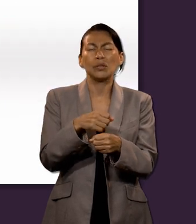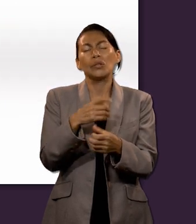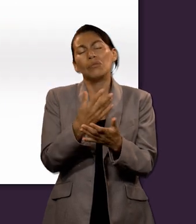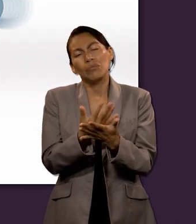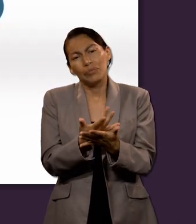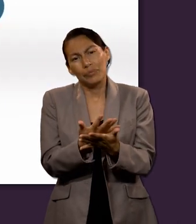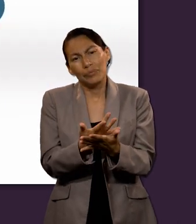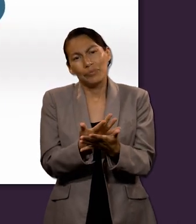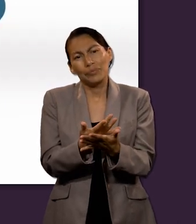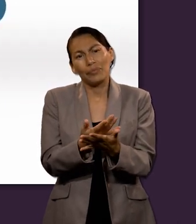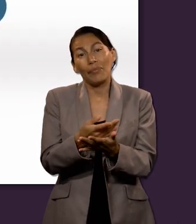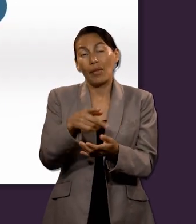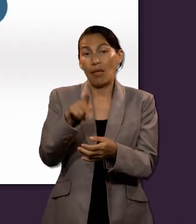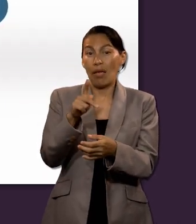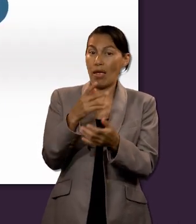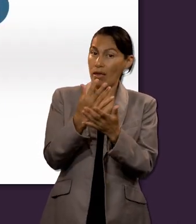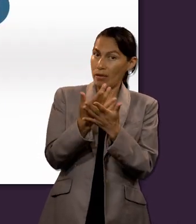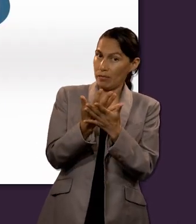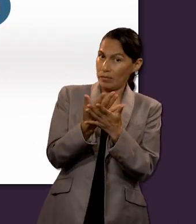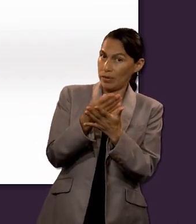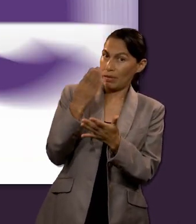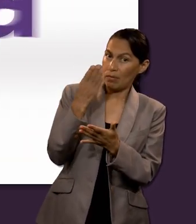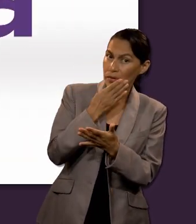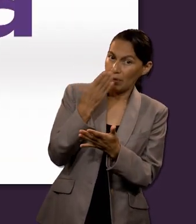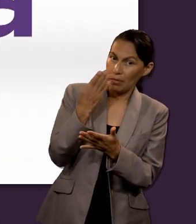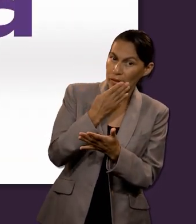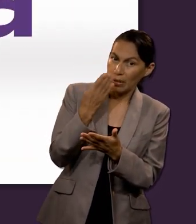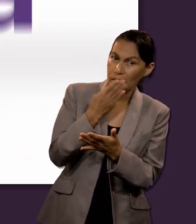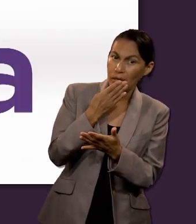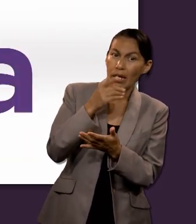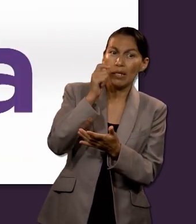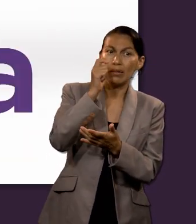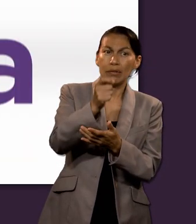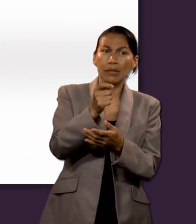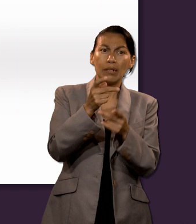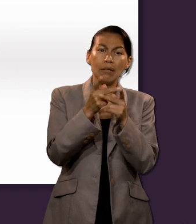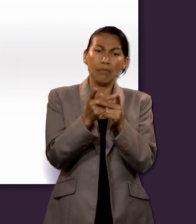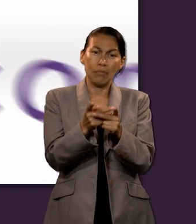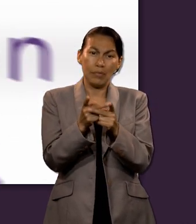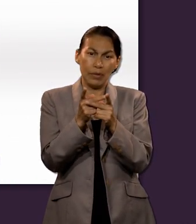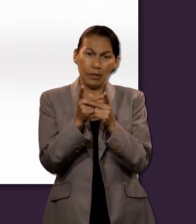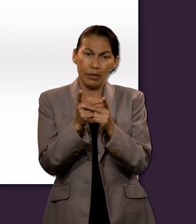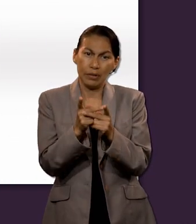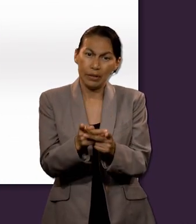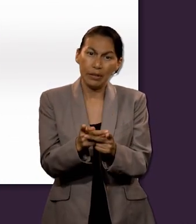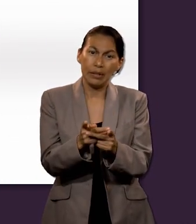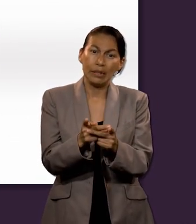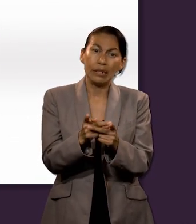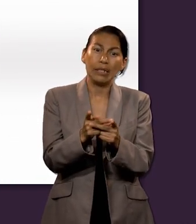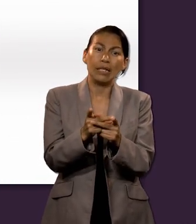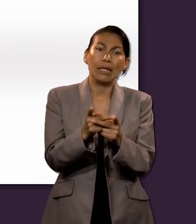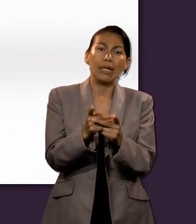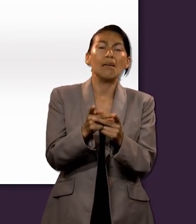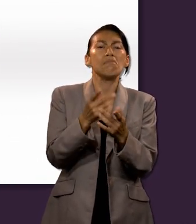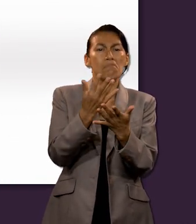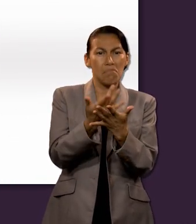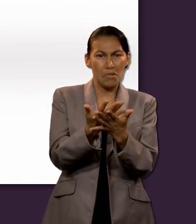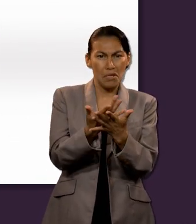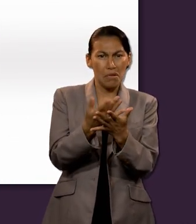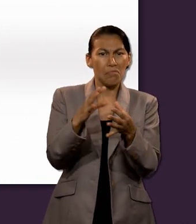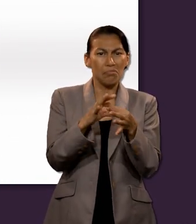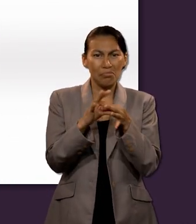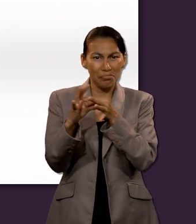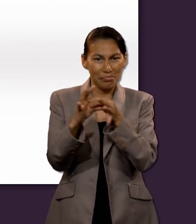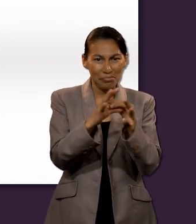esperando sin embargo el concepto de espera bíblica no consiste sólo en esperar sino